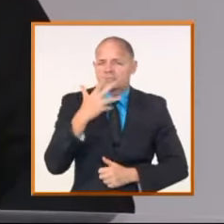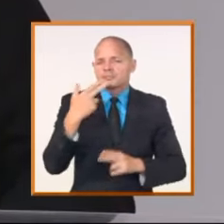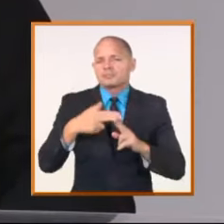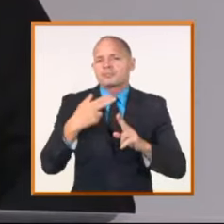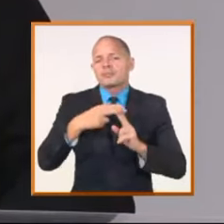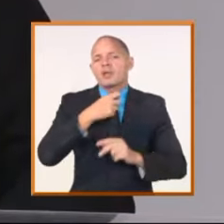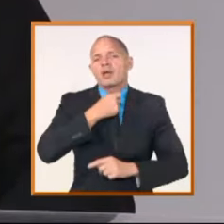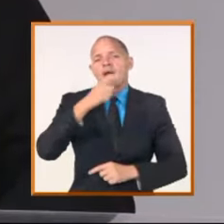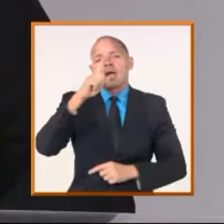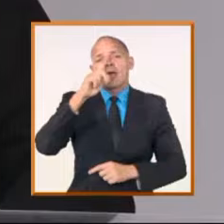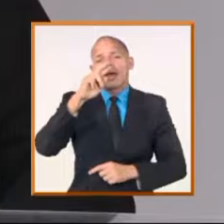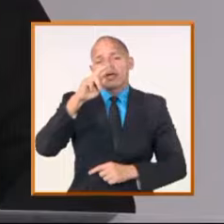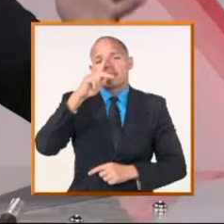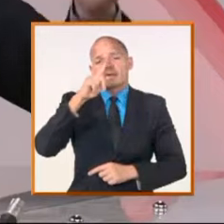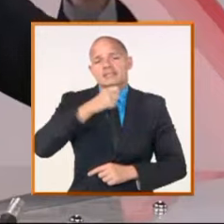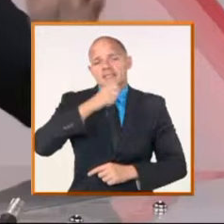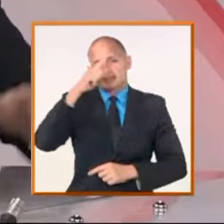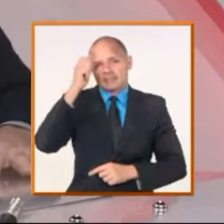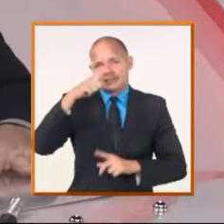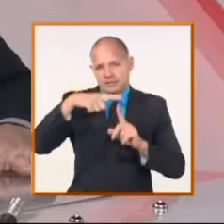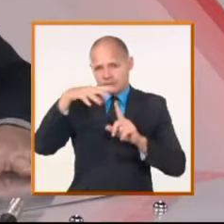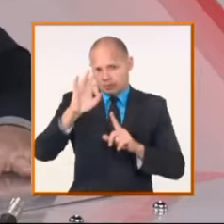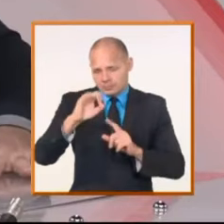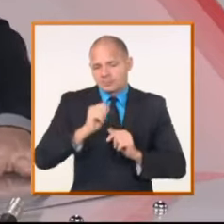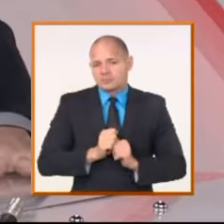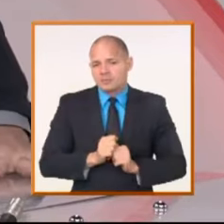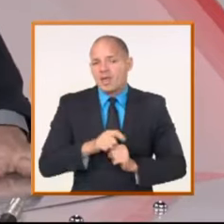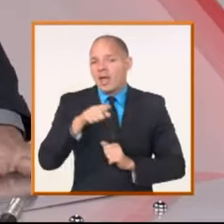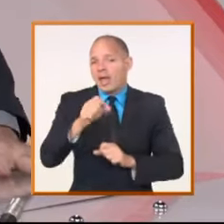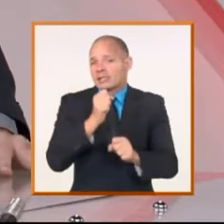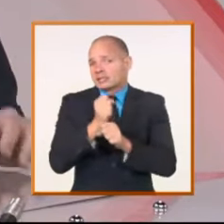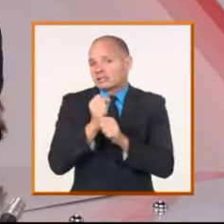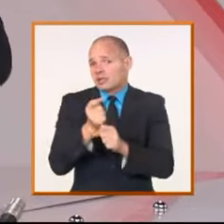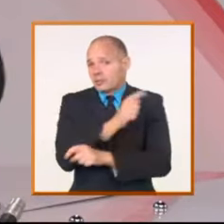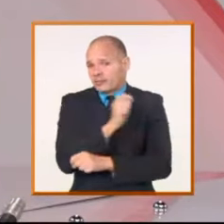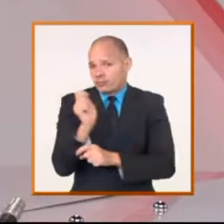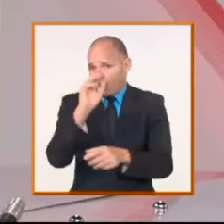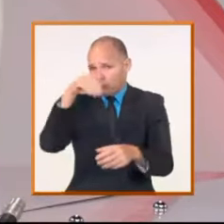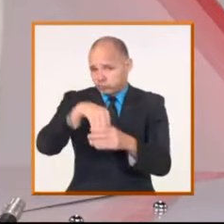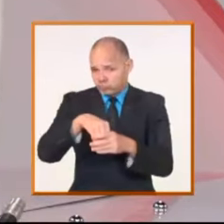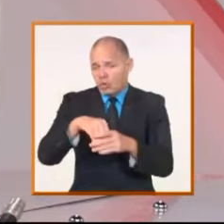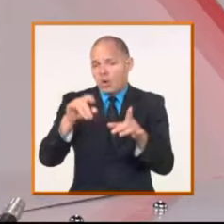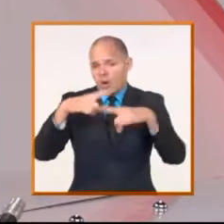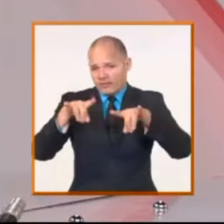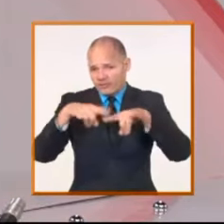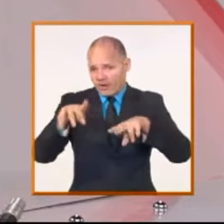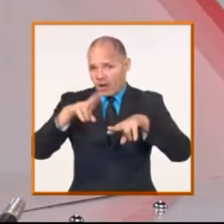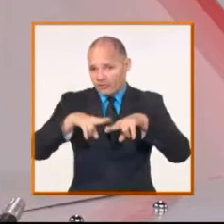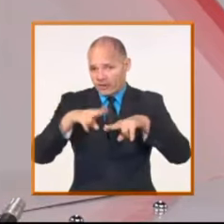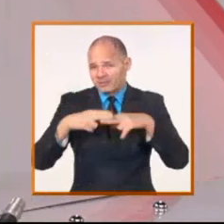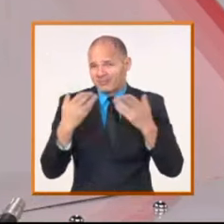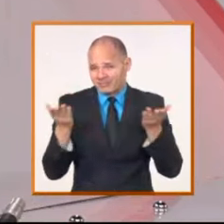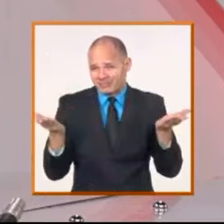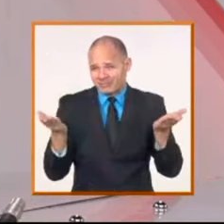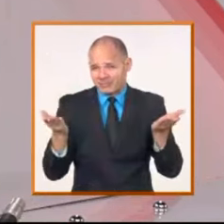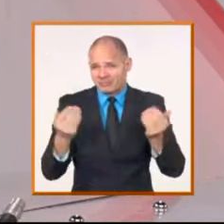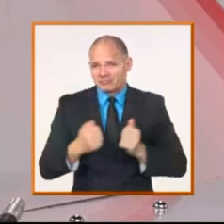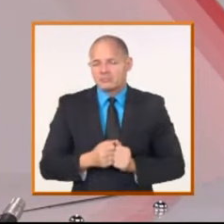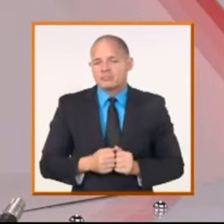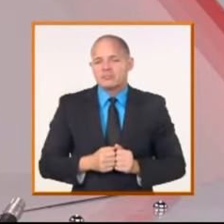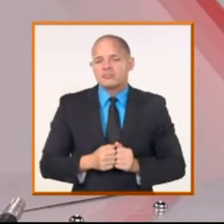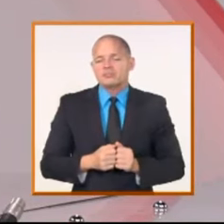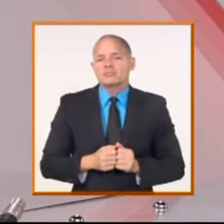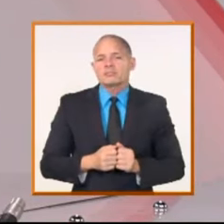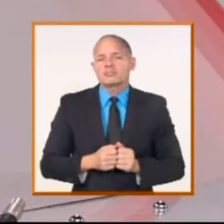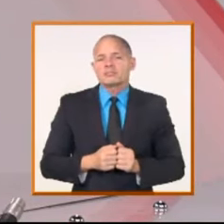Unidos de la Universidad de La Habana. Oiga, un centro que tiene un nombre grande. Y analista, por supuesto, de temas internacionales, uno de